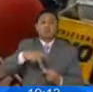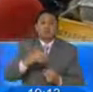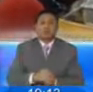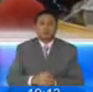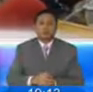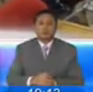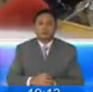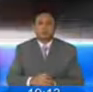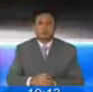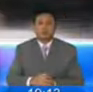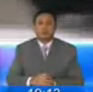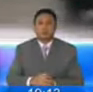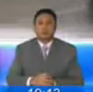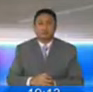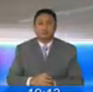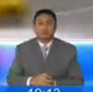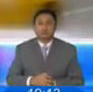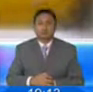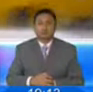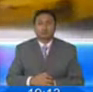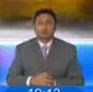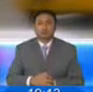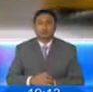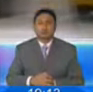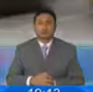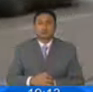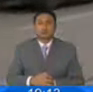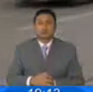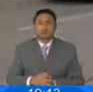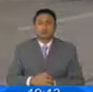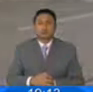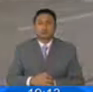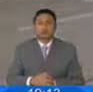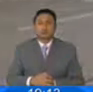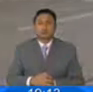por la provincia del Guayas. Informó Marcela Maquilón.